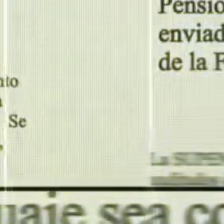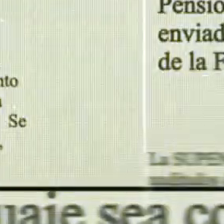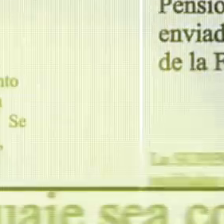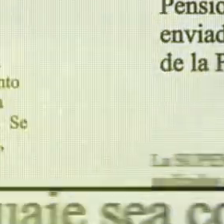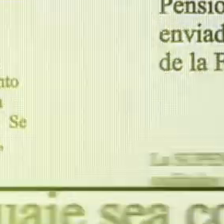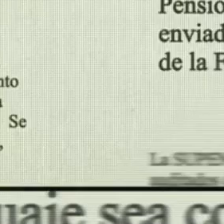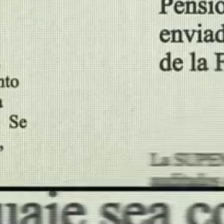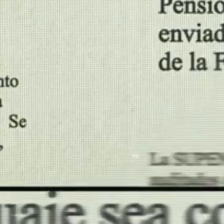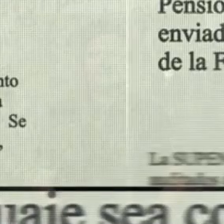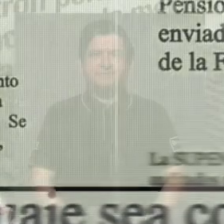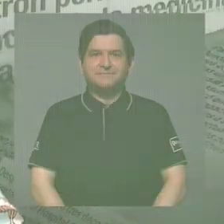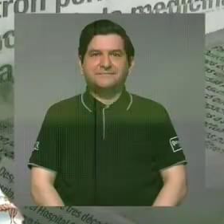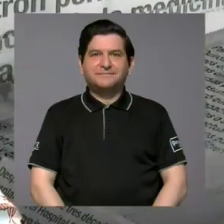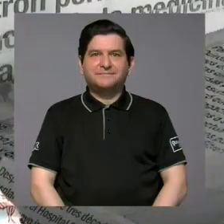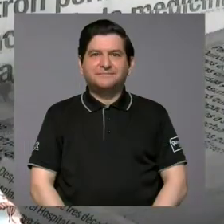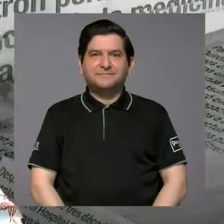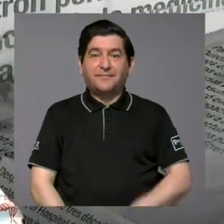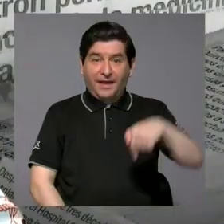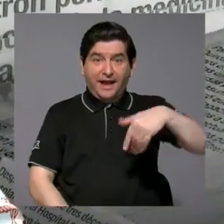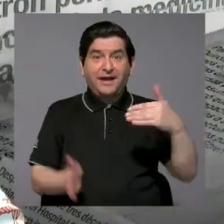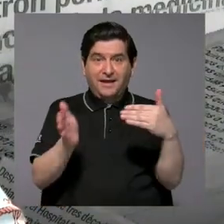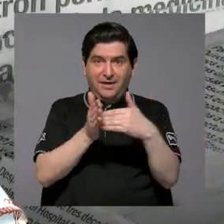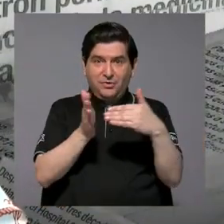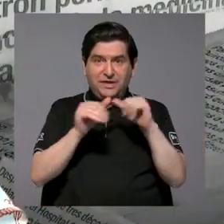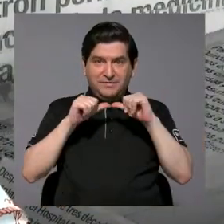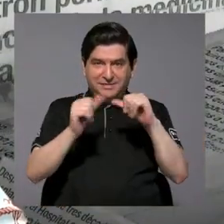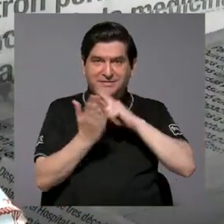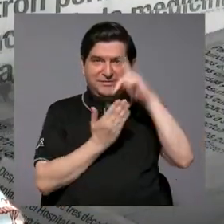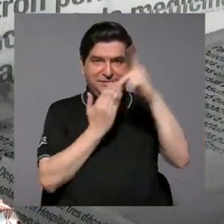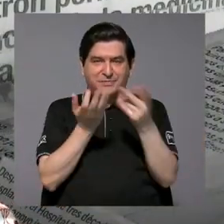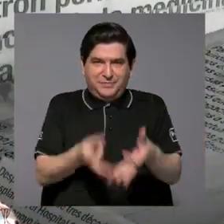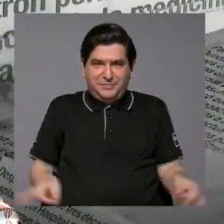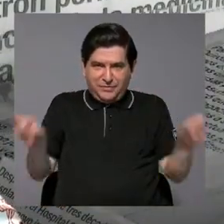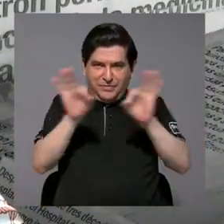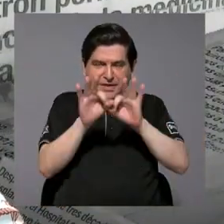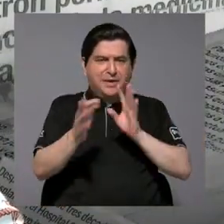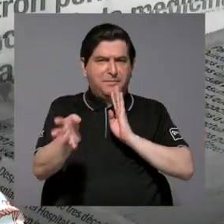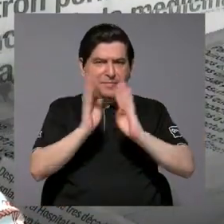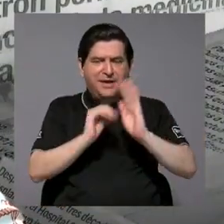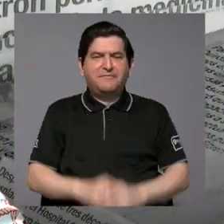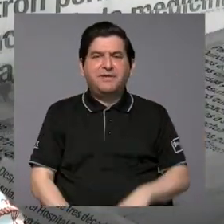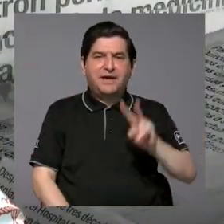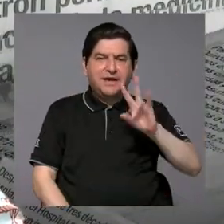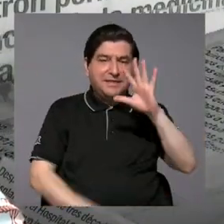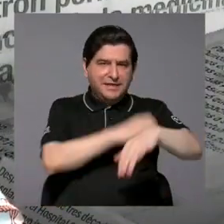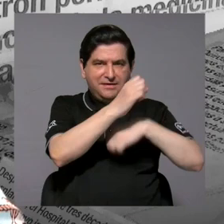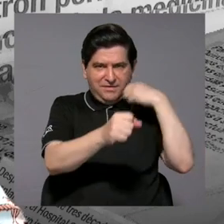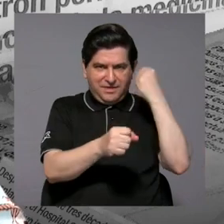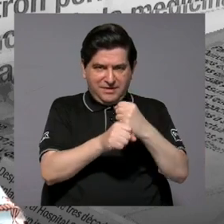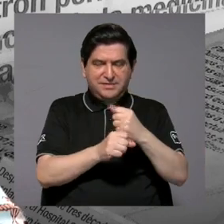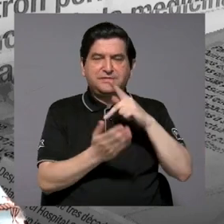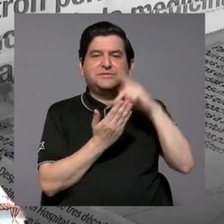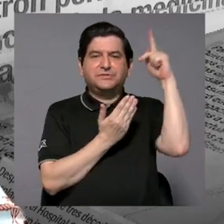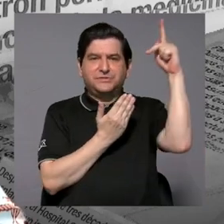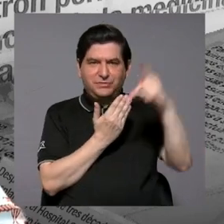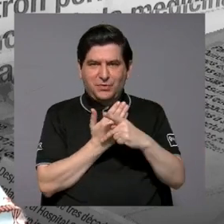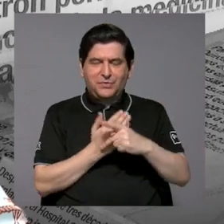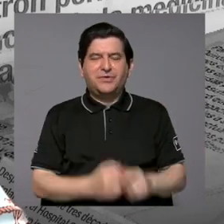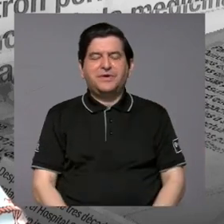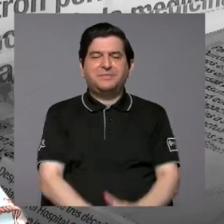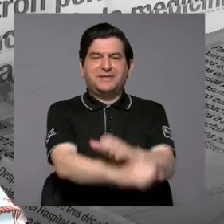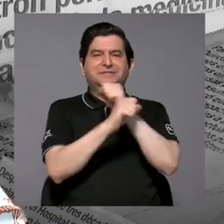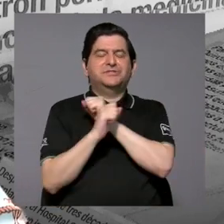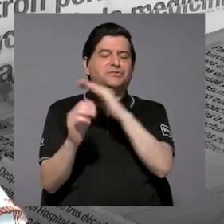importa estamos de regreso con lo que importa aquí conversando sobre los 25 años del programa de